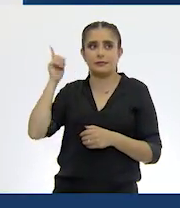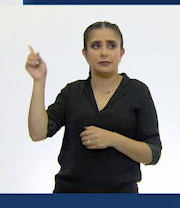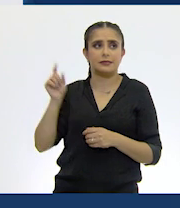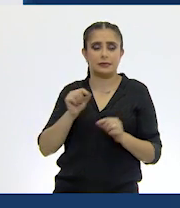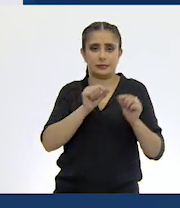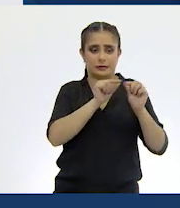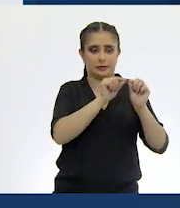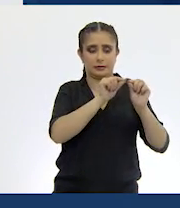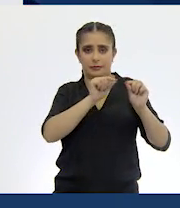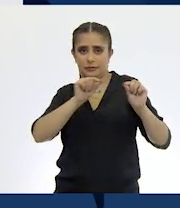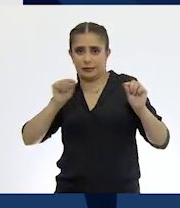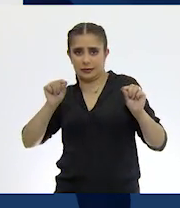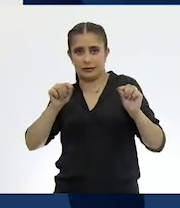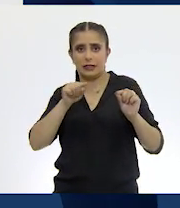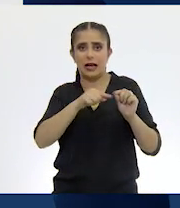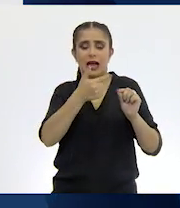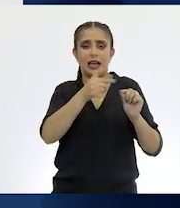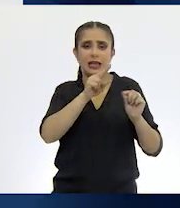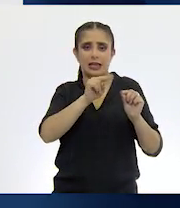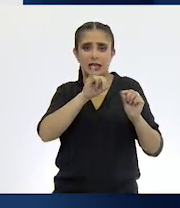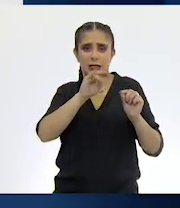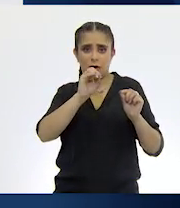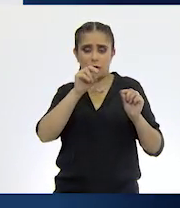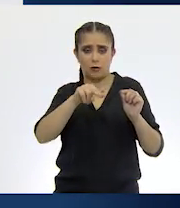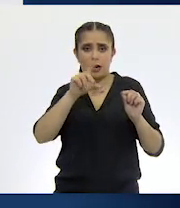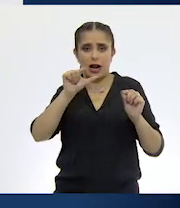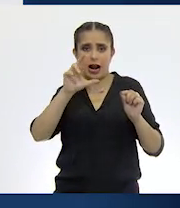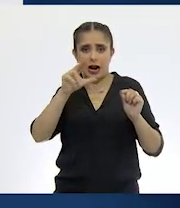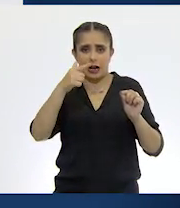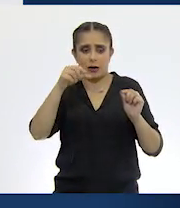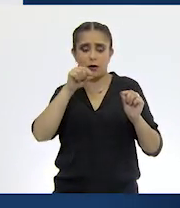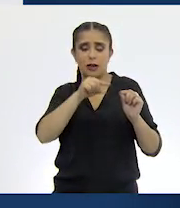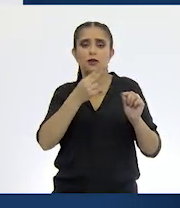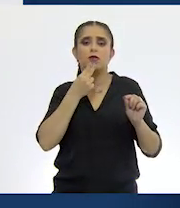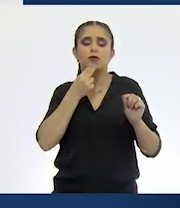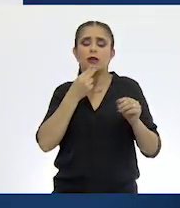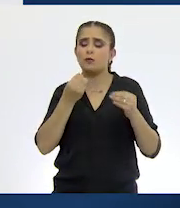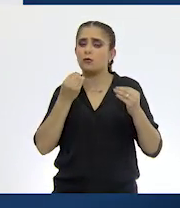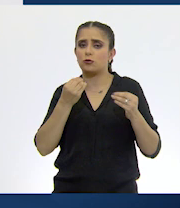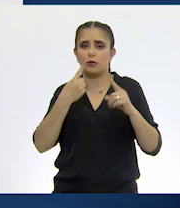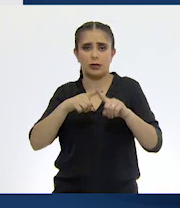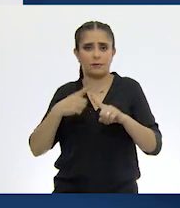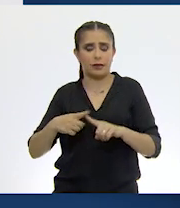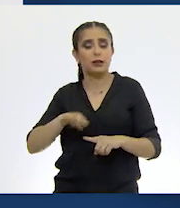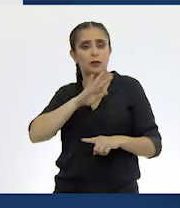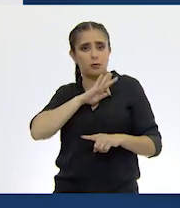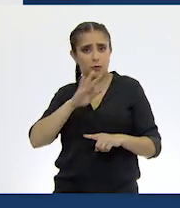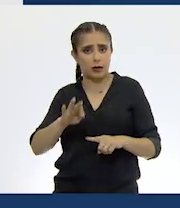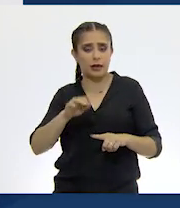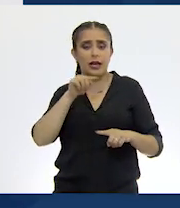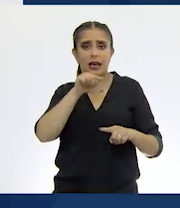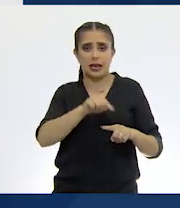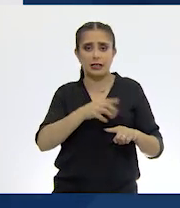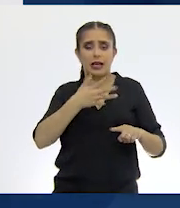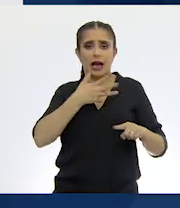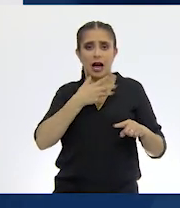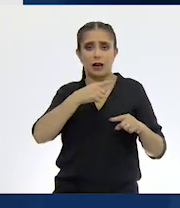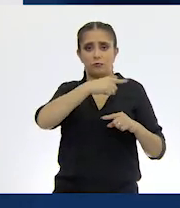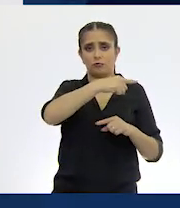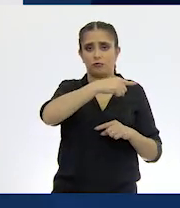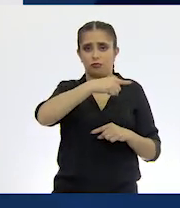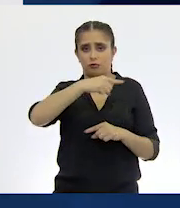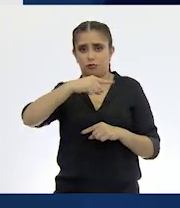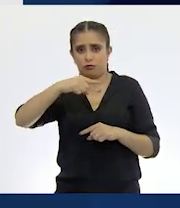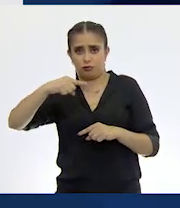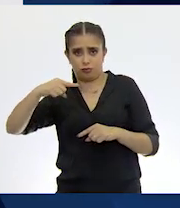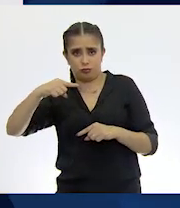es un signo ortográfico que tiene diversos usos en la escritura. Consiste en una línea horizontal mayor